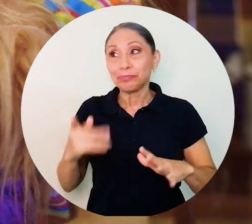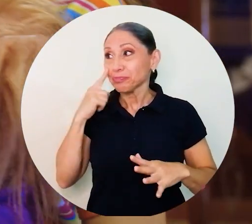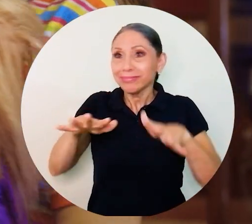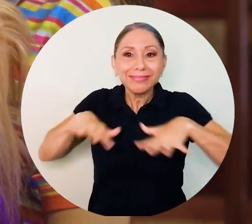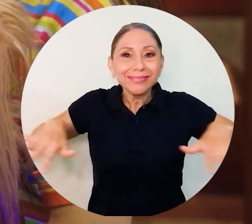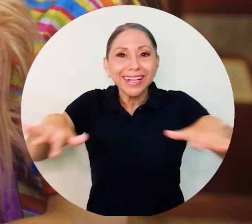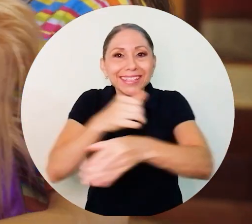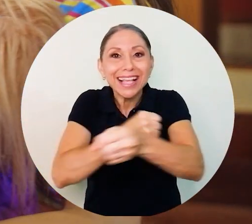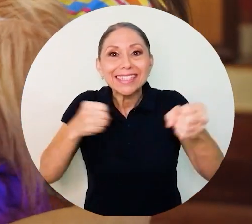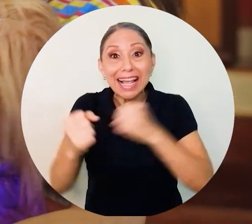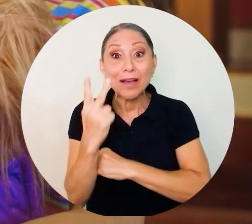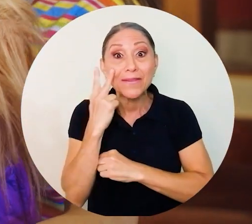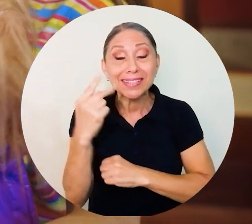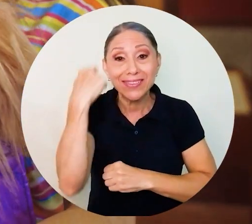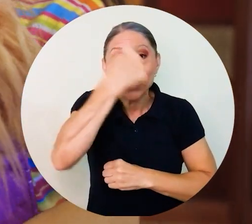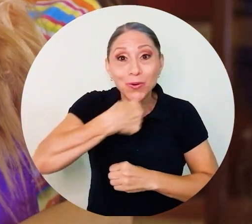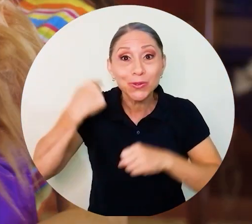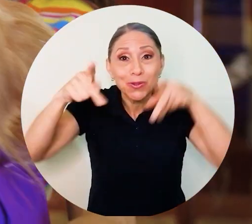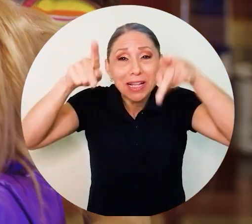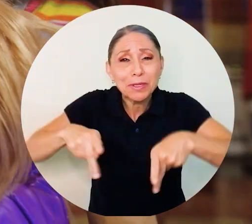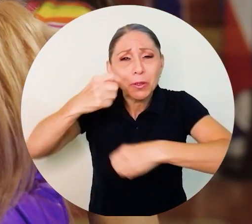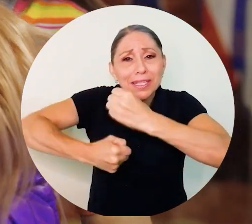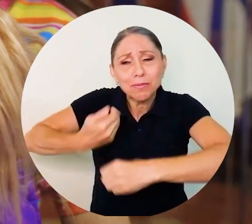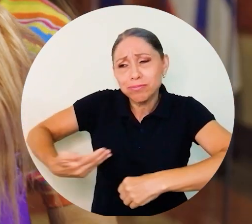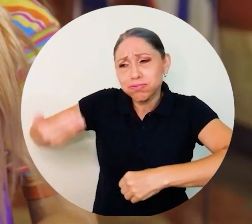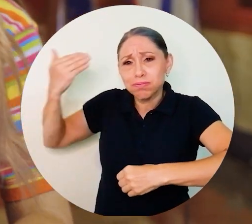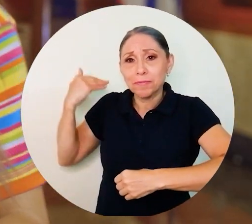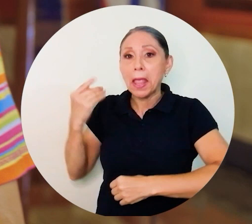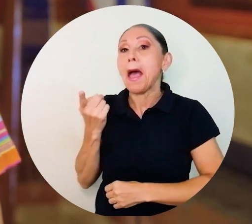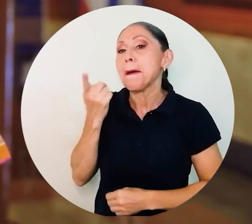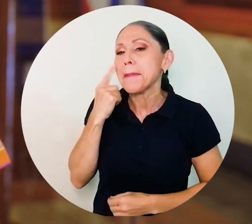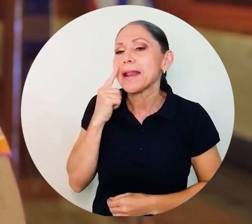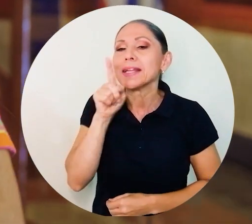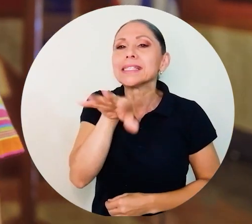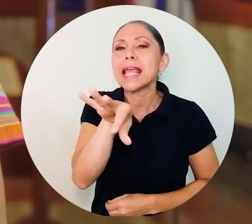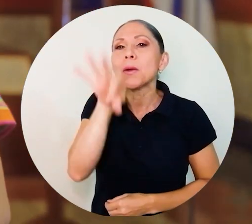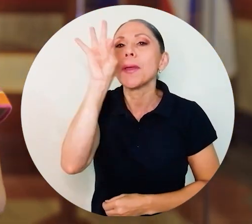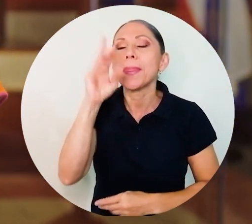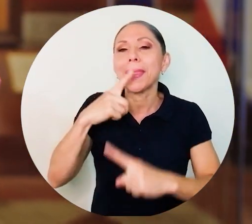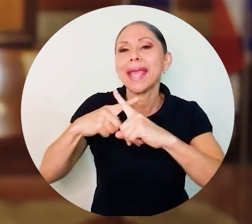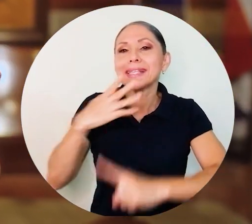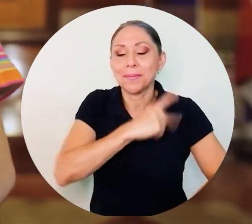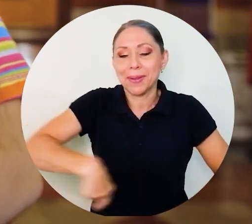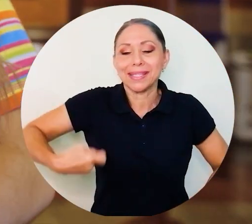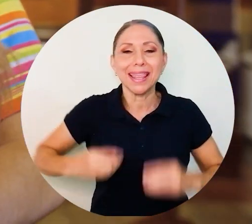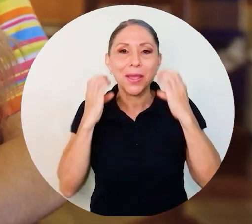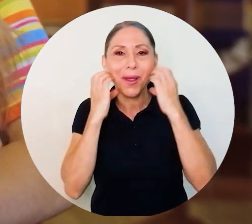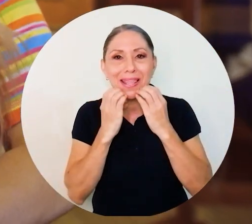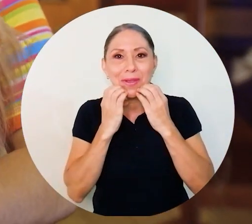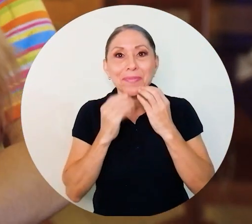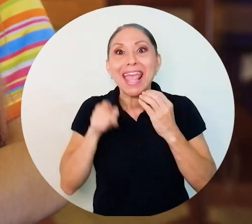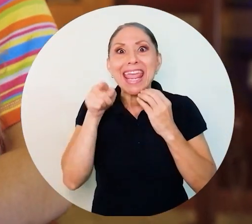En esta sala vas a ver los rostros de las personas en esa época. A ver si encontrás al expresidente Juanito Mora, que